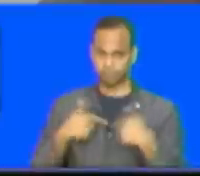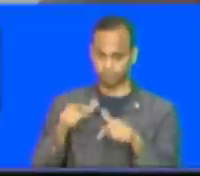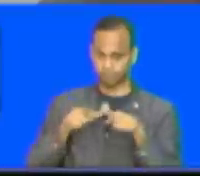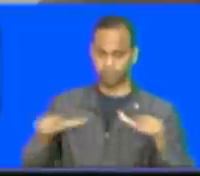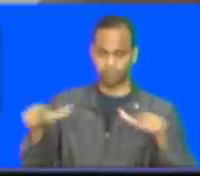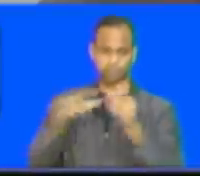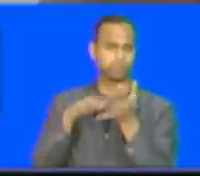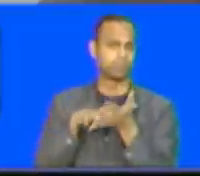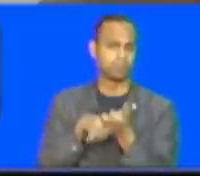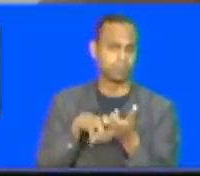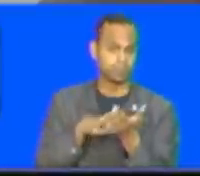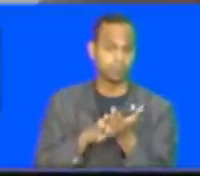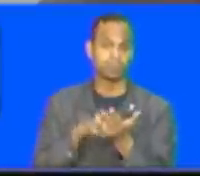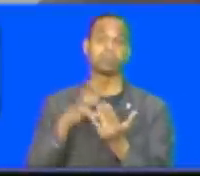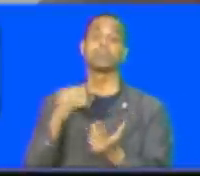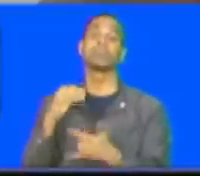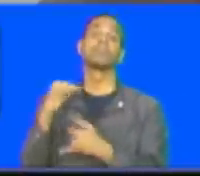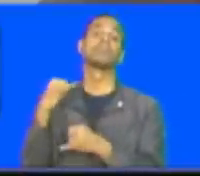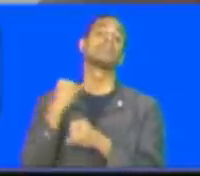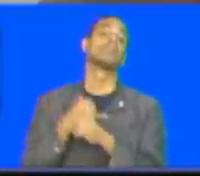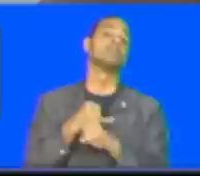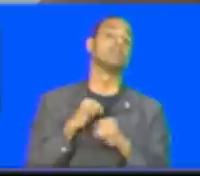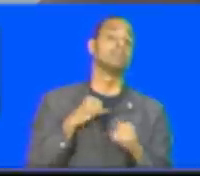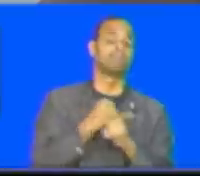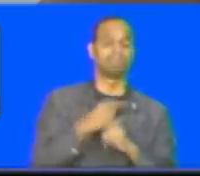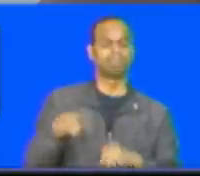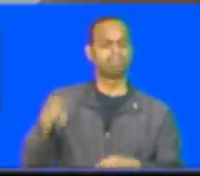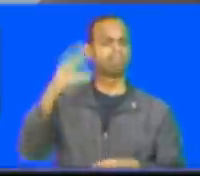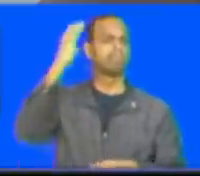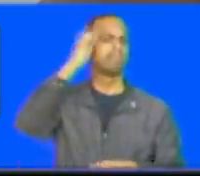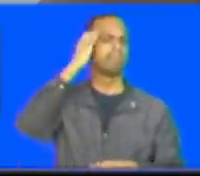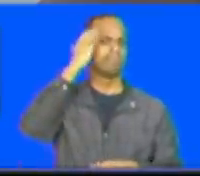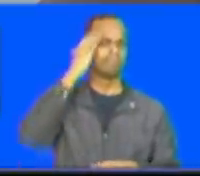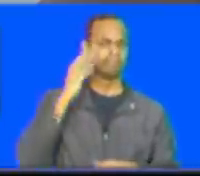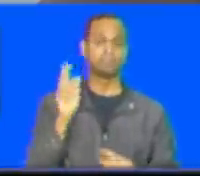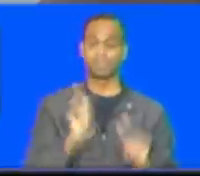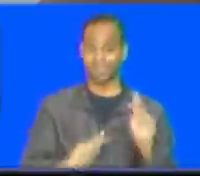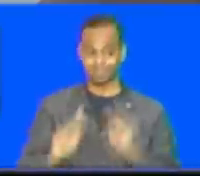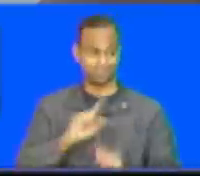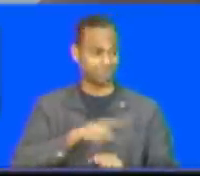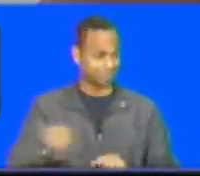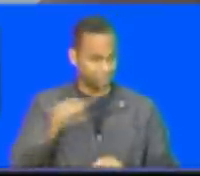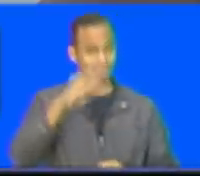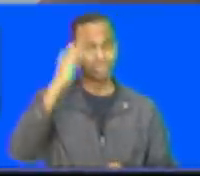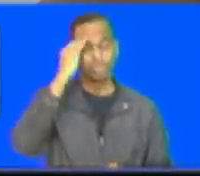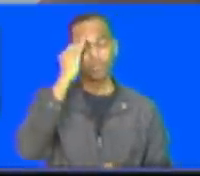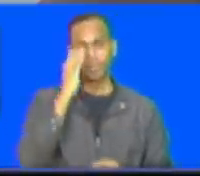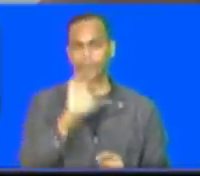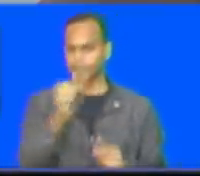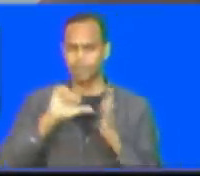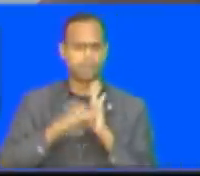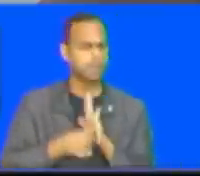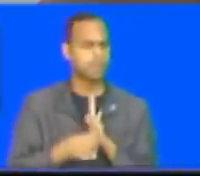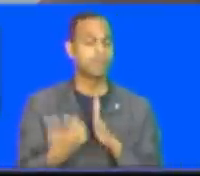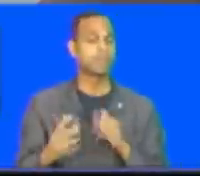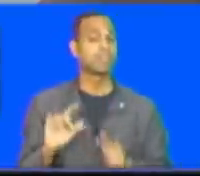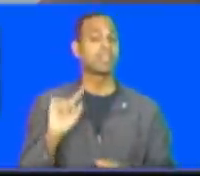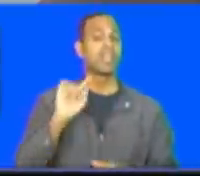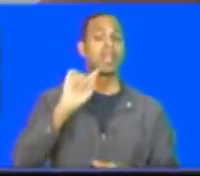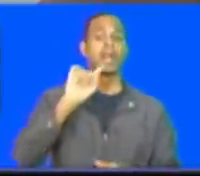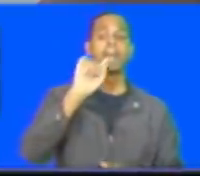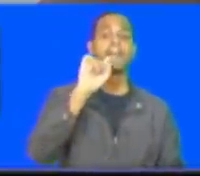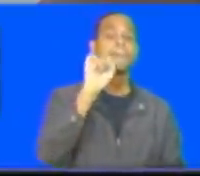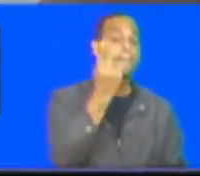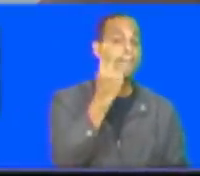vulnerables y las instituciones la conocen, los mismos ciudadanos. Y otra cosa que quiero señalarle, el primer principio